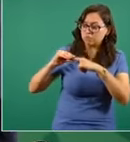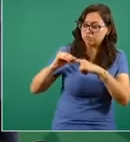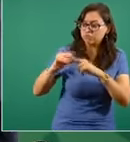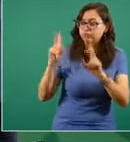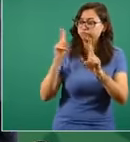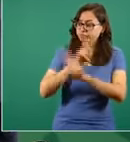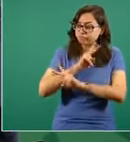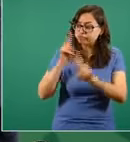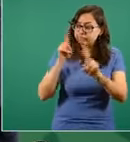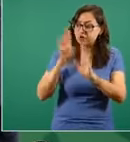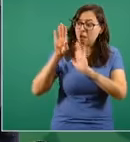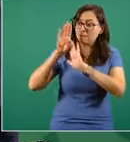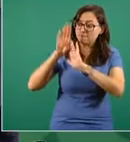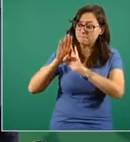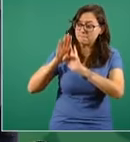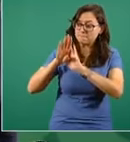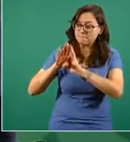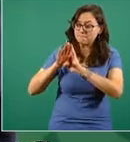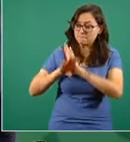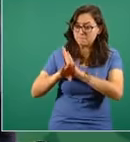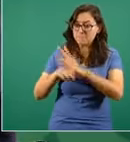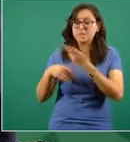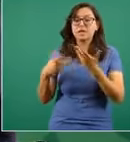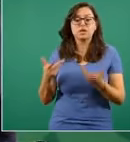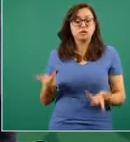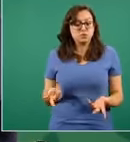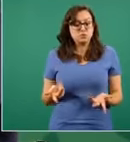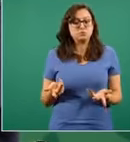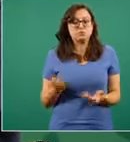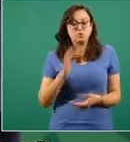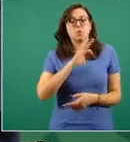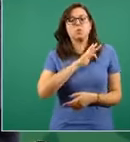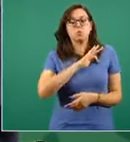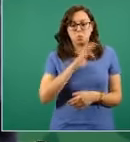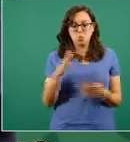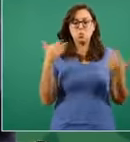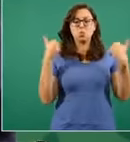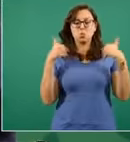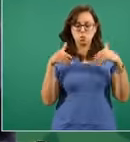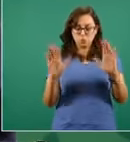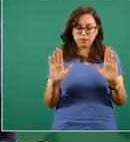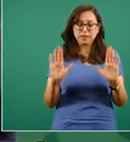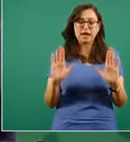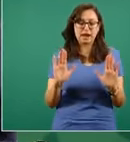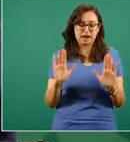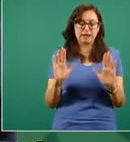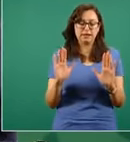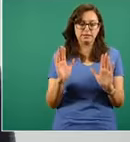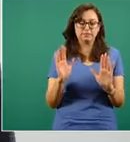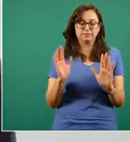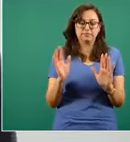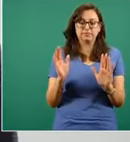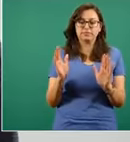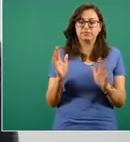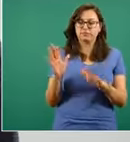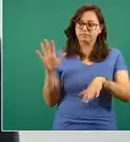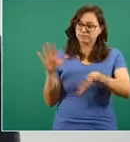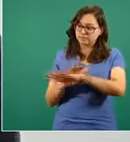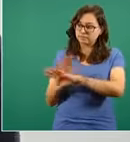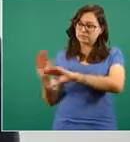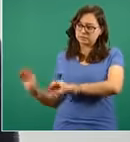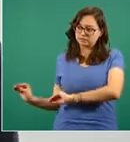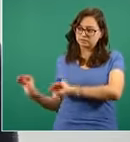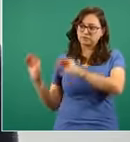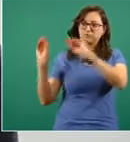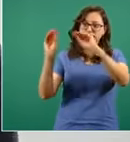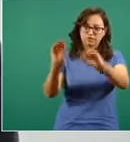pulso y tiene una referencia rápida de cómo se está comportando, pues se puede indicar en ese momento ya la transferencia a un